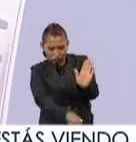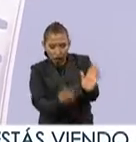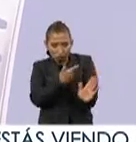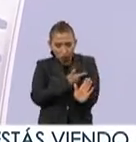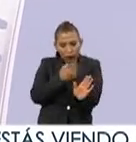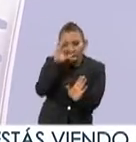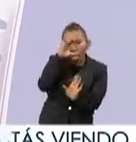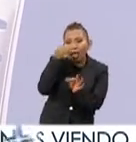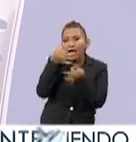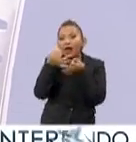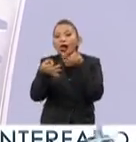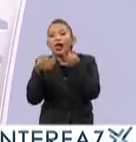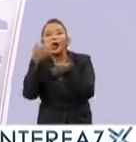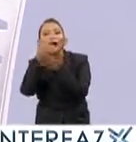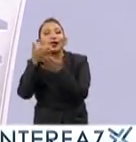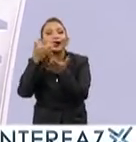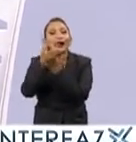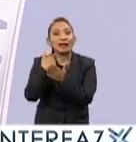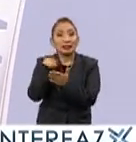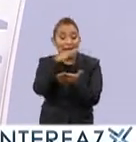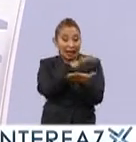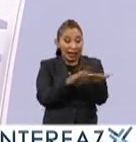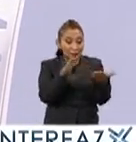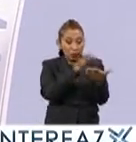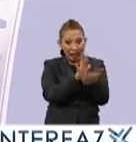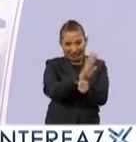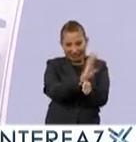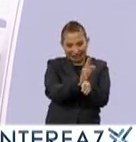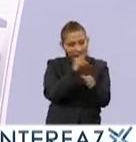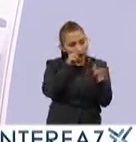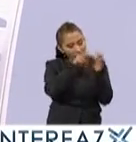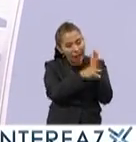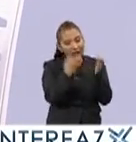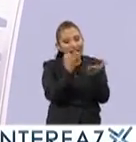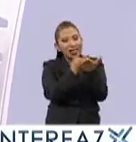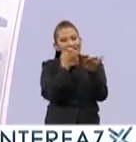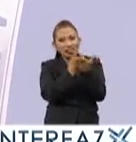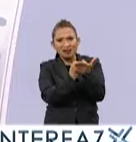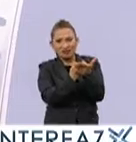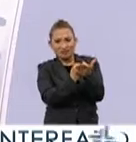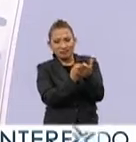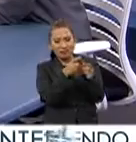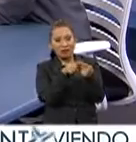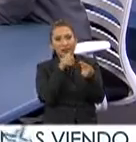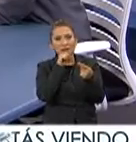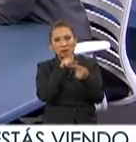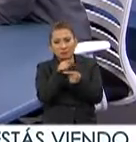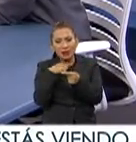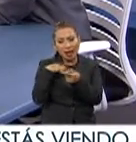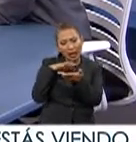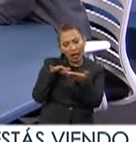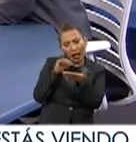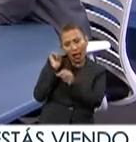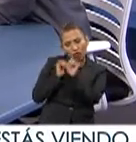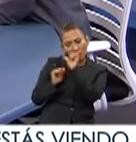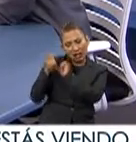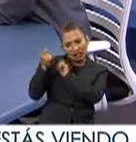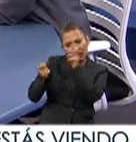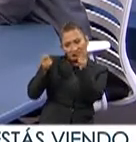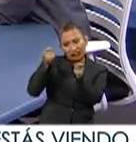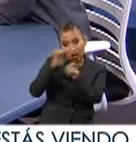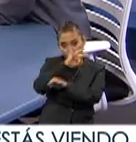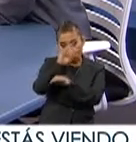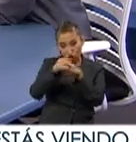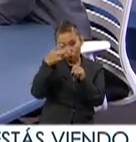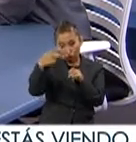gusto y curiosidad, digamos que lecturas sobre el cine atravesaban la crítica dura, también las lecturas antropológicas y todo, en